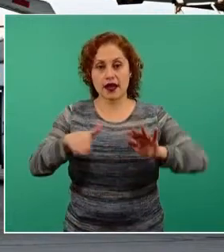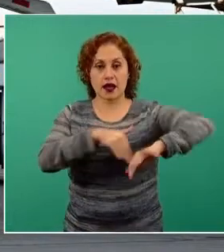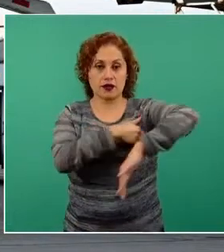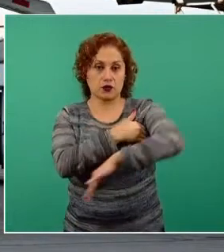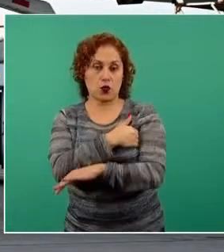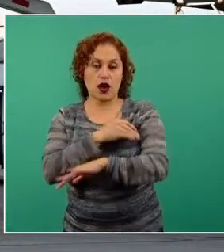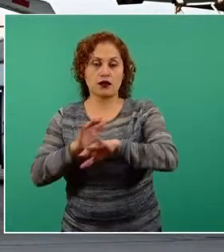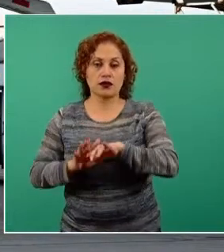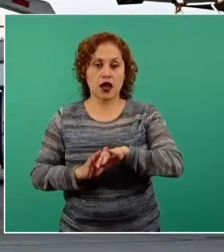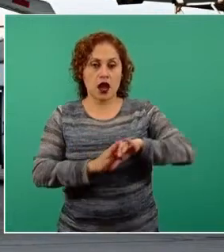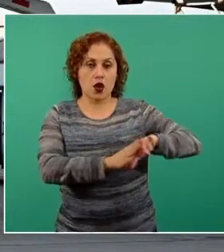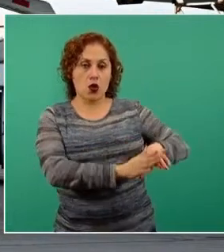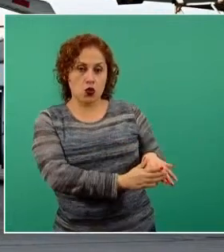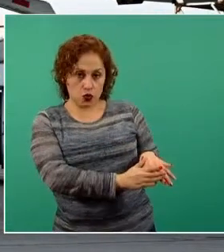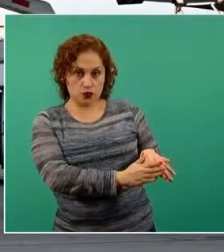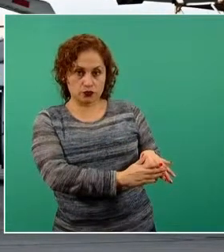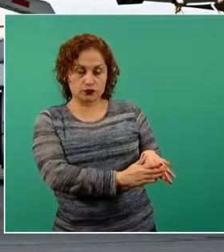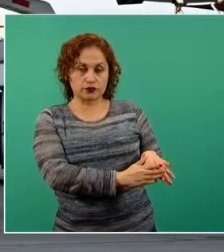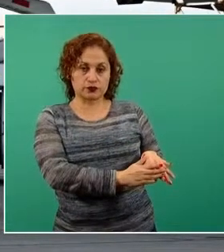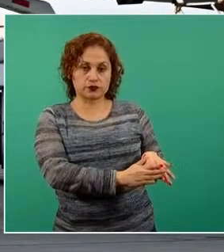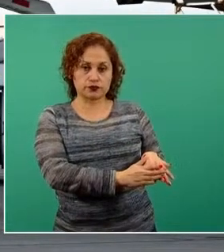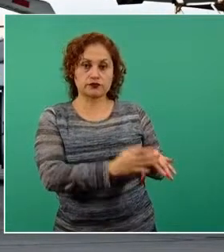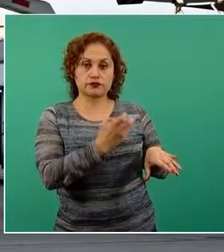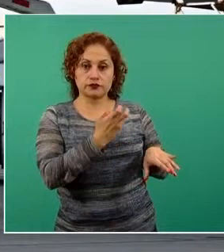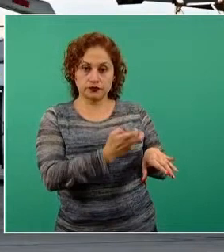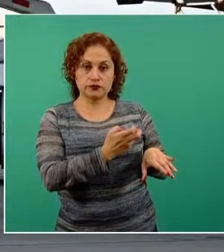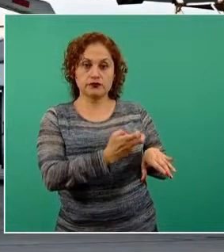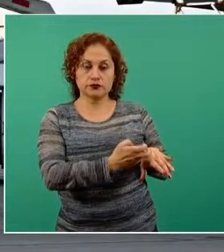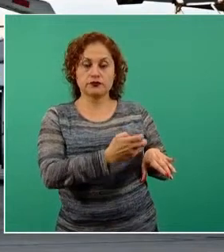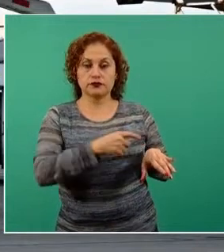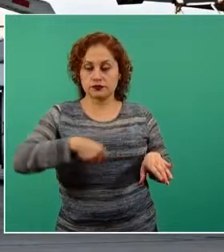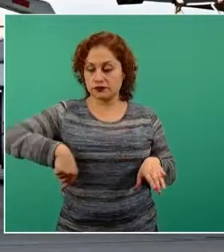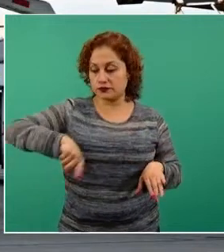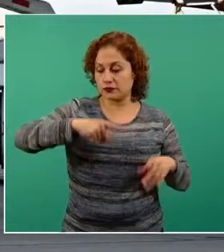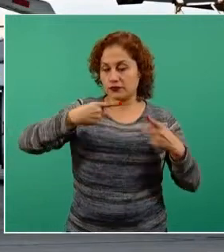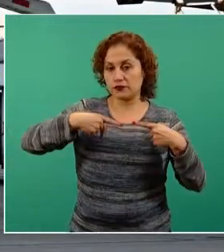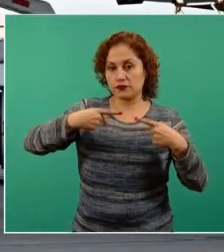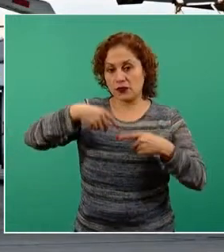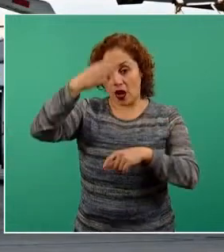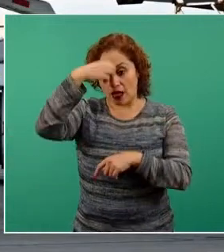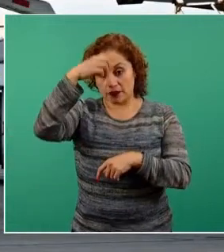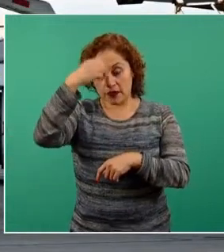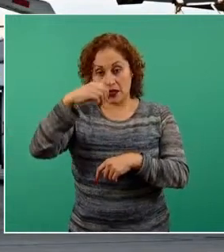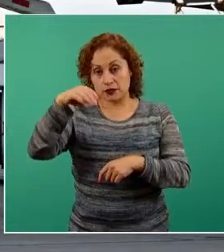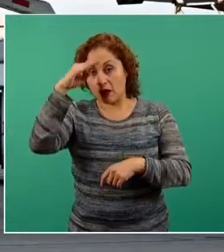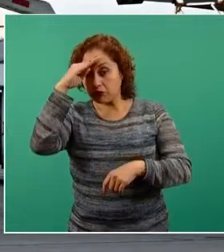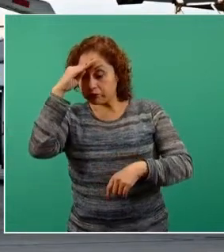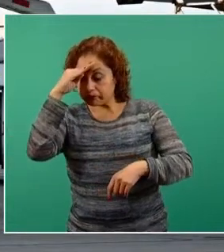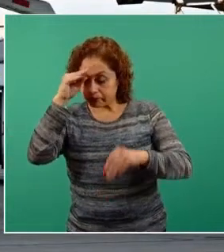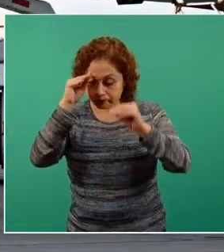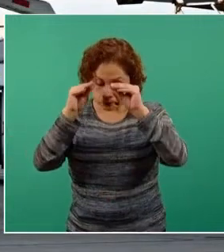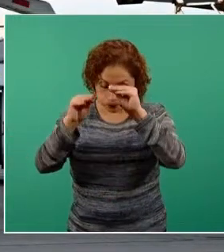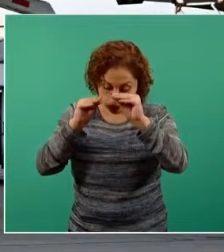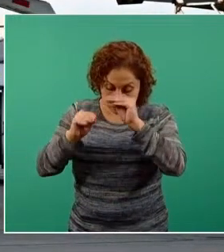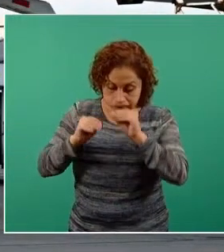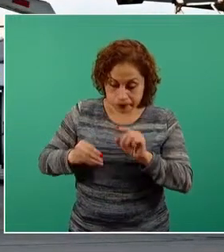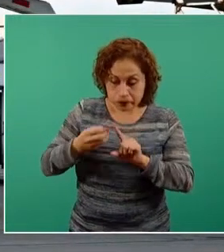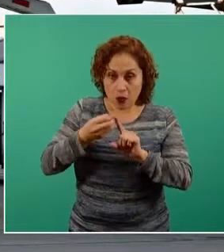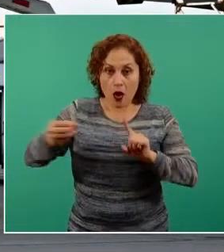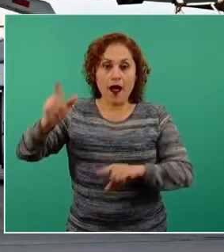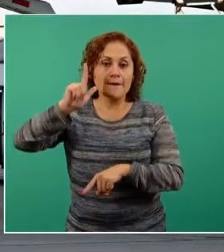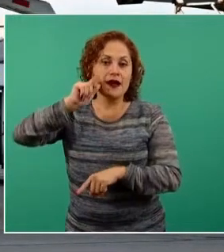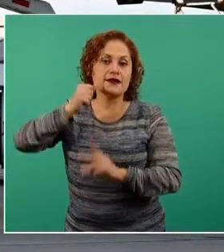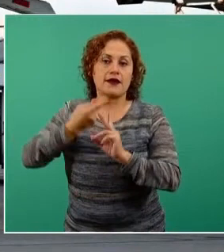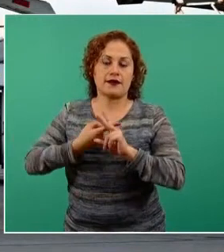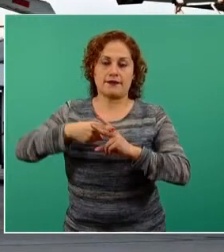resguardada y se está terminando de realizar la planeación para a partir de mañana poder empezar con la distribución nacional. Este